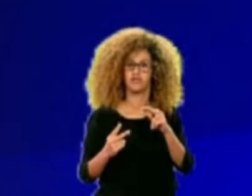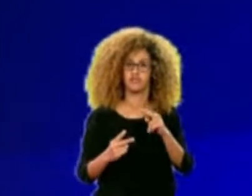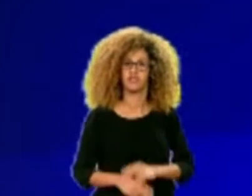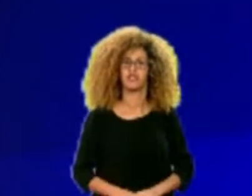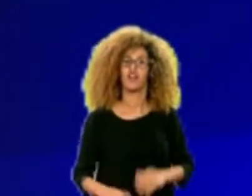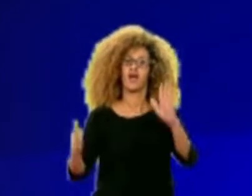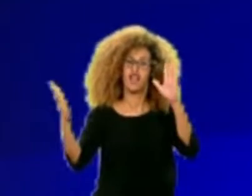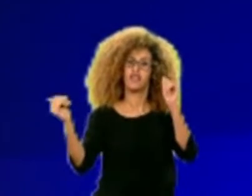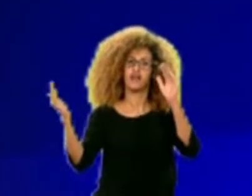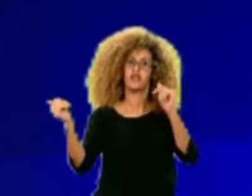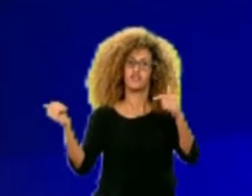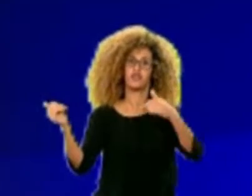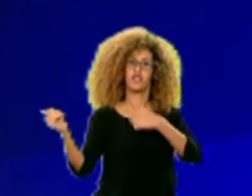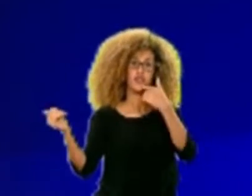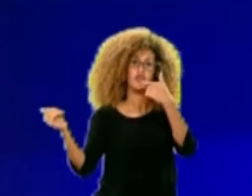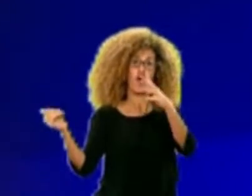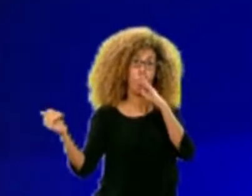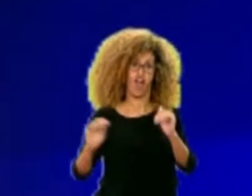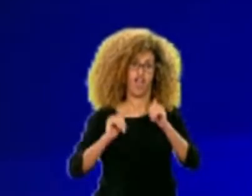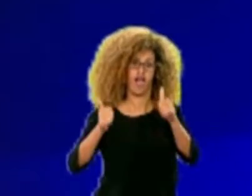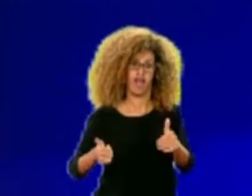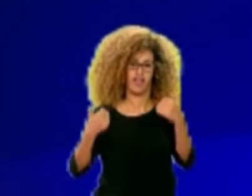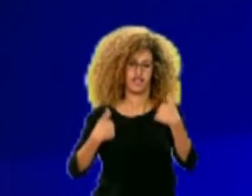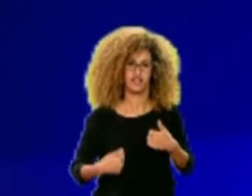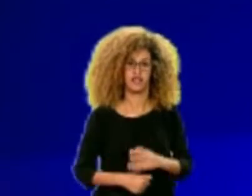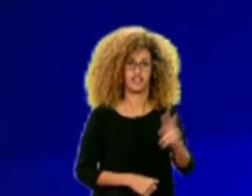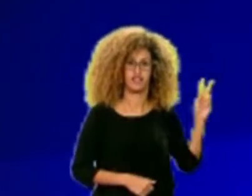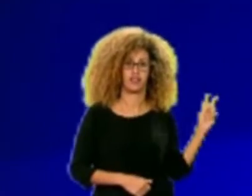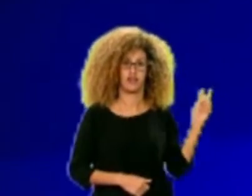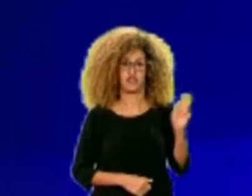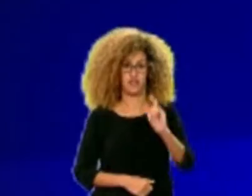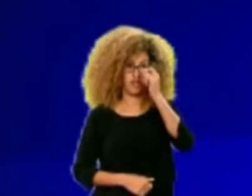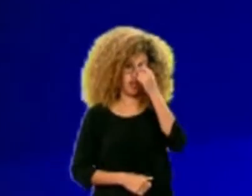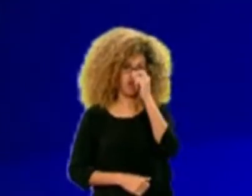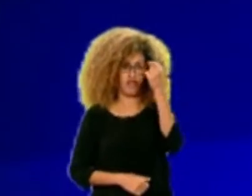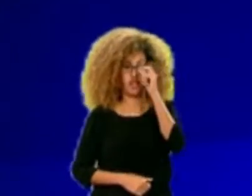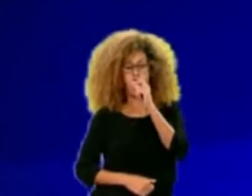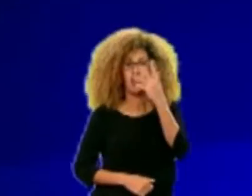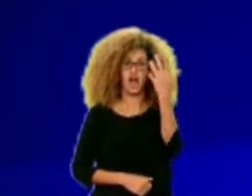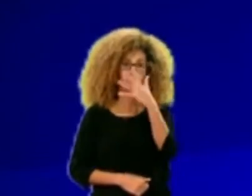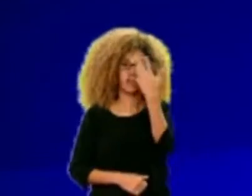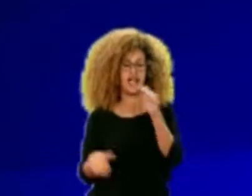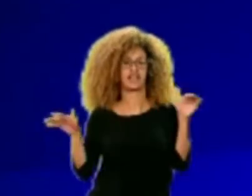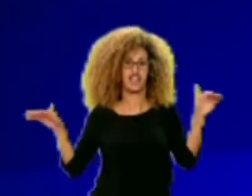Adiós, no le digo que esto acaba de empezar. Llegaron los Lega, la murga del Carrizal.